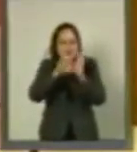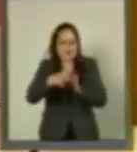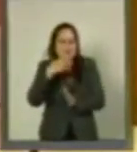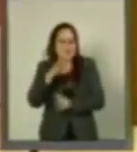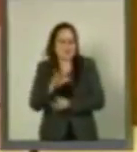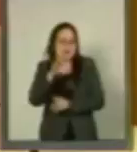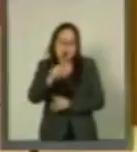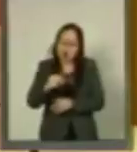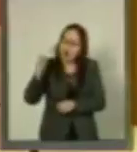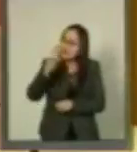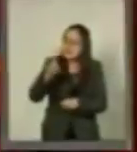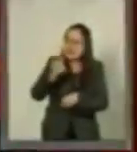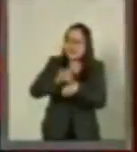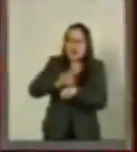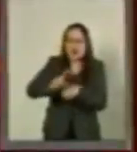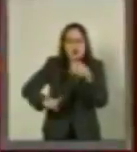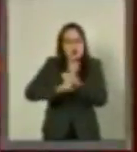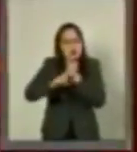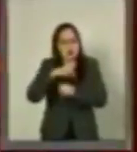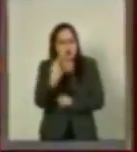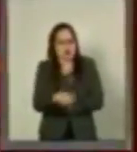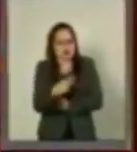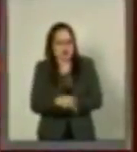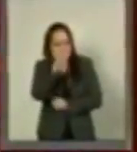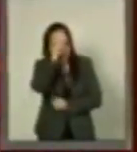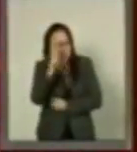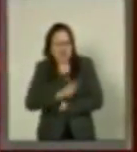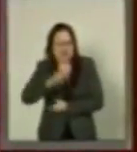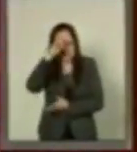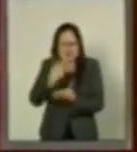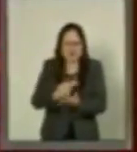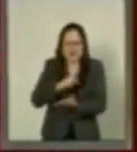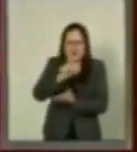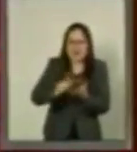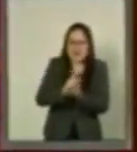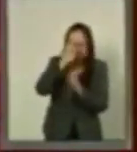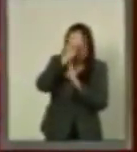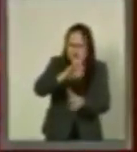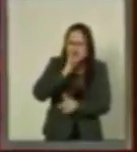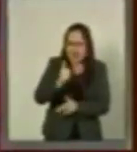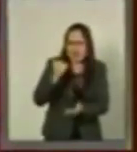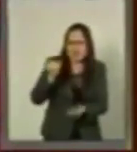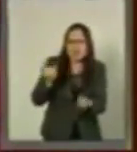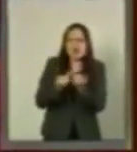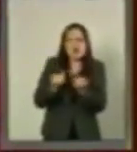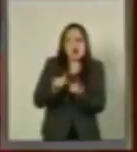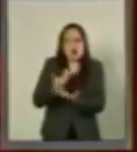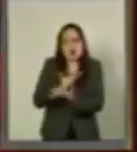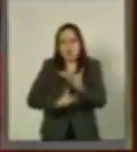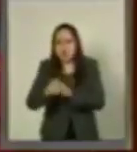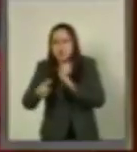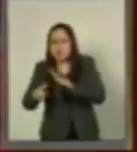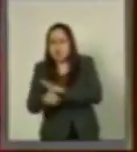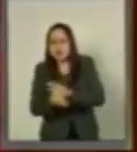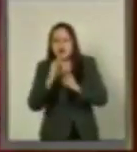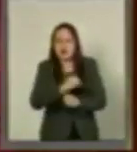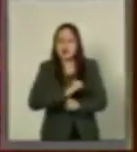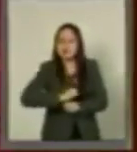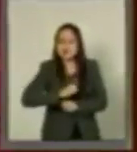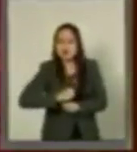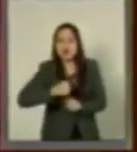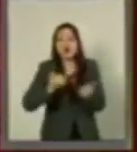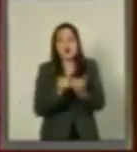real que acontece a diario de forma cotidiana y que daña y vulnera el Estado de Derecho generando impunidad, tráfico de influencia y